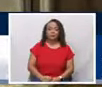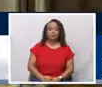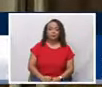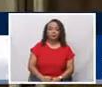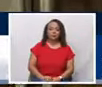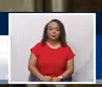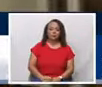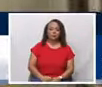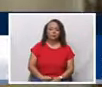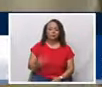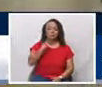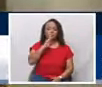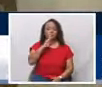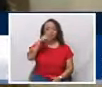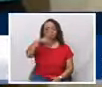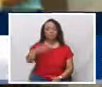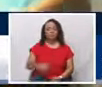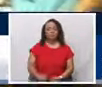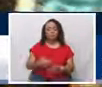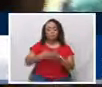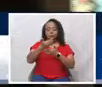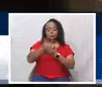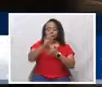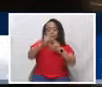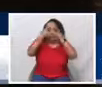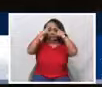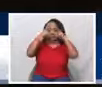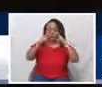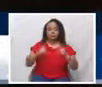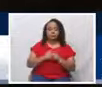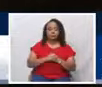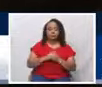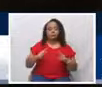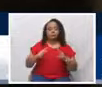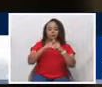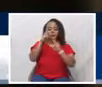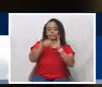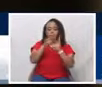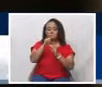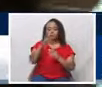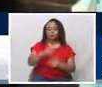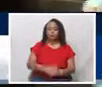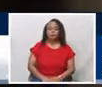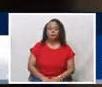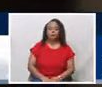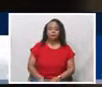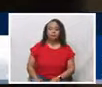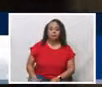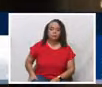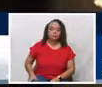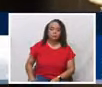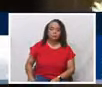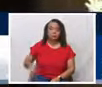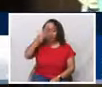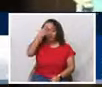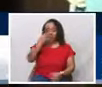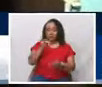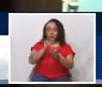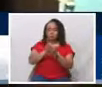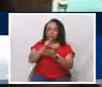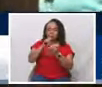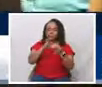a los medios de comunicación tras su éxito en París 2024. Yo creo que justamente eso es lo que han de estar